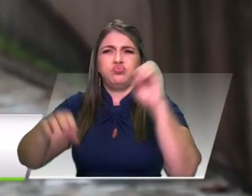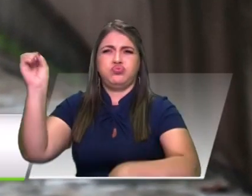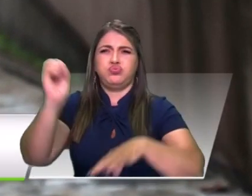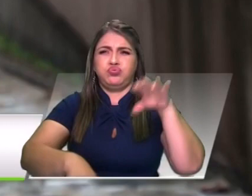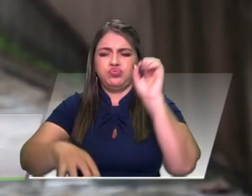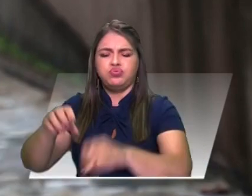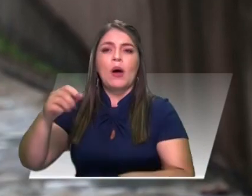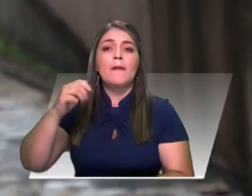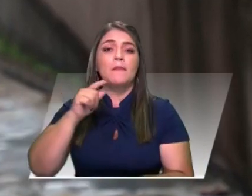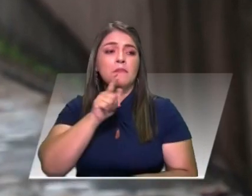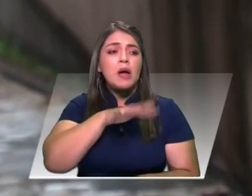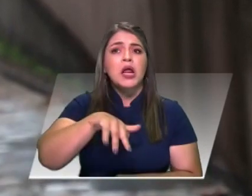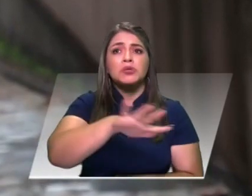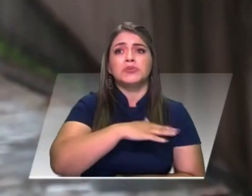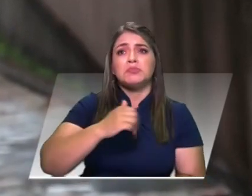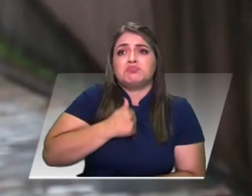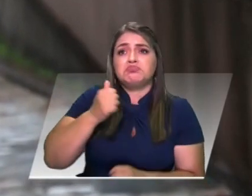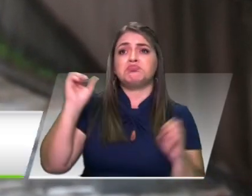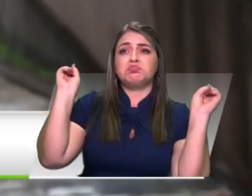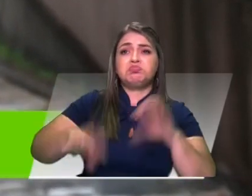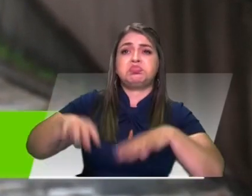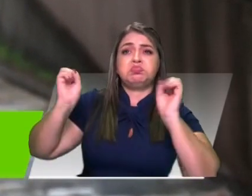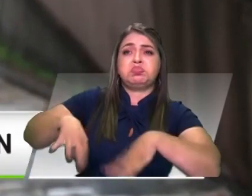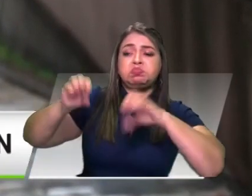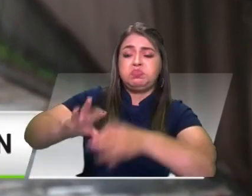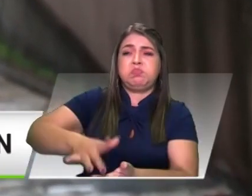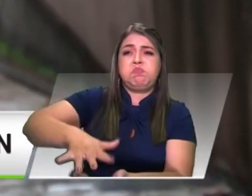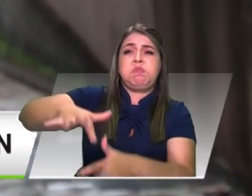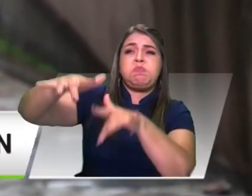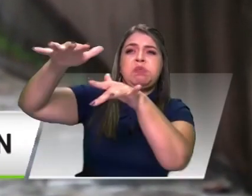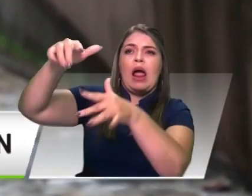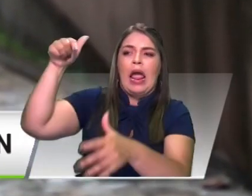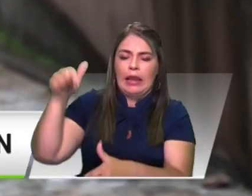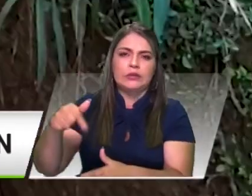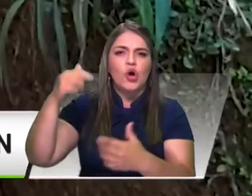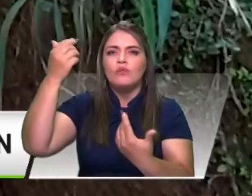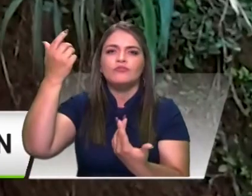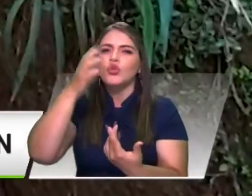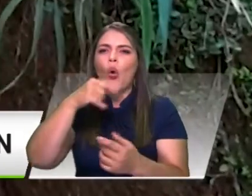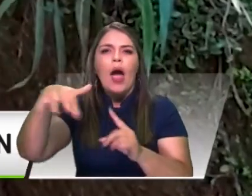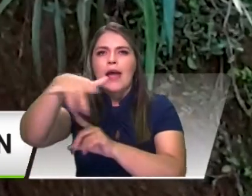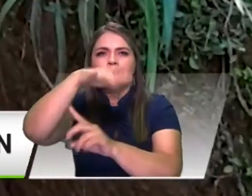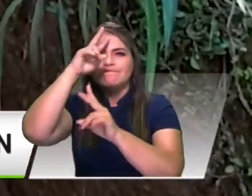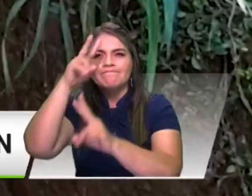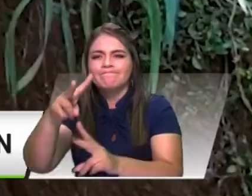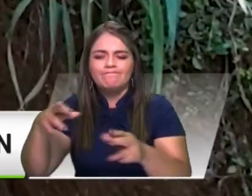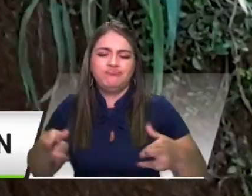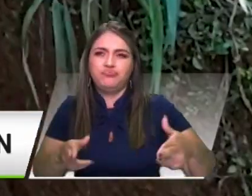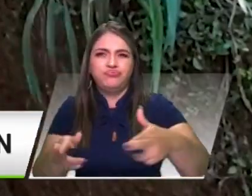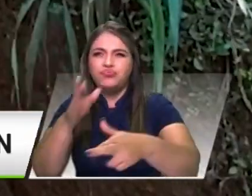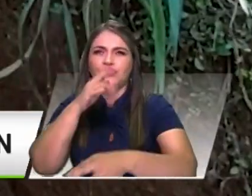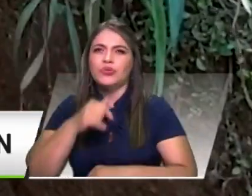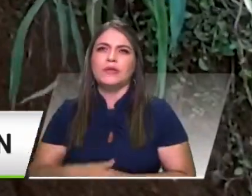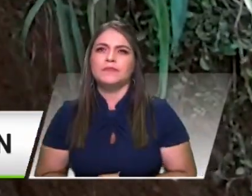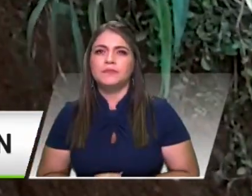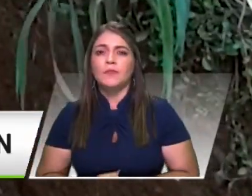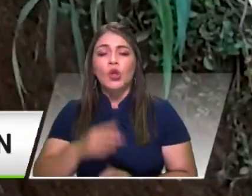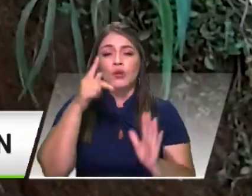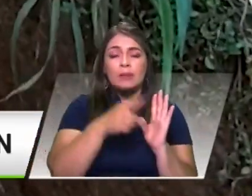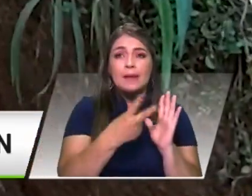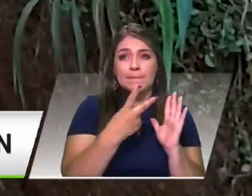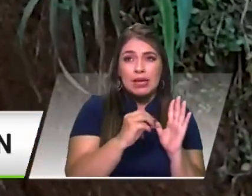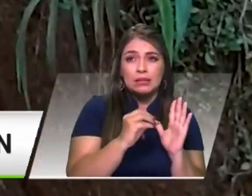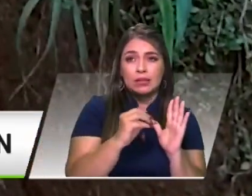tiene la comunidad por la falta de compromiso y por la falta de educación ambiental entre 2020 y 2021 la alcaldía ha